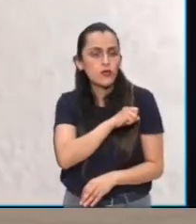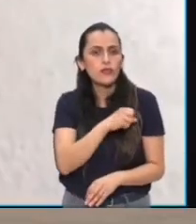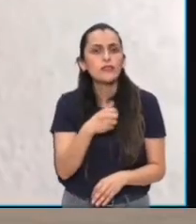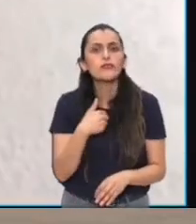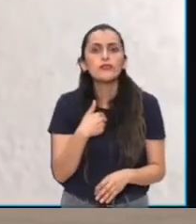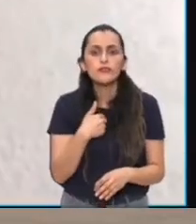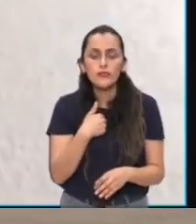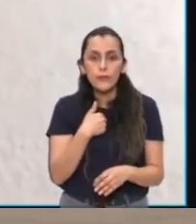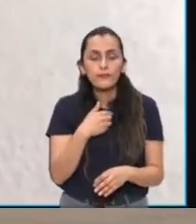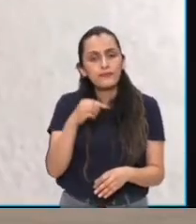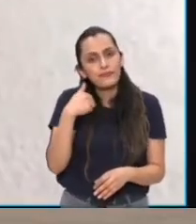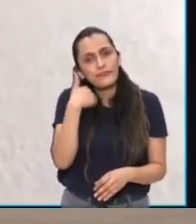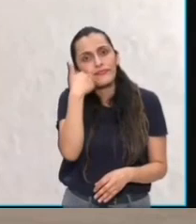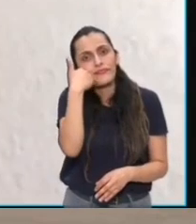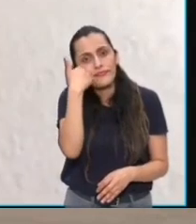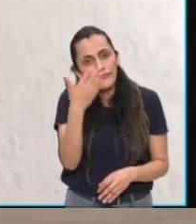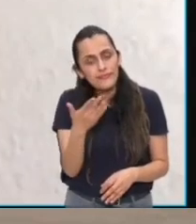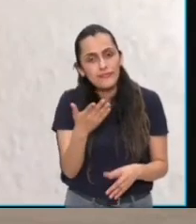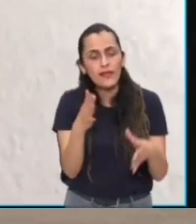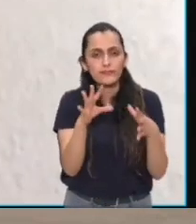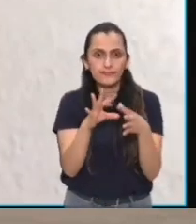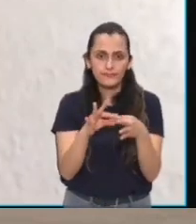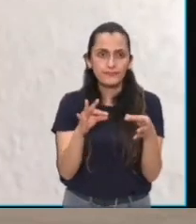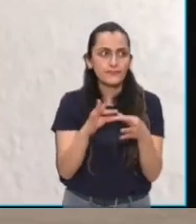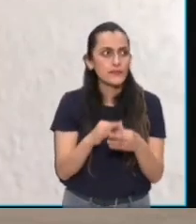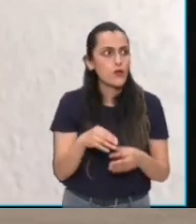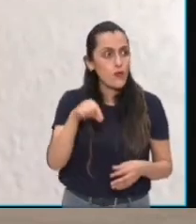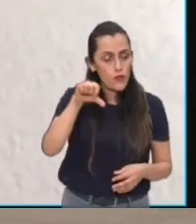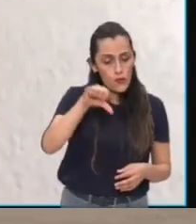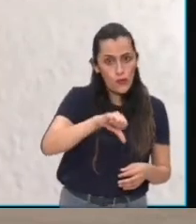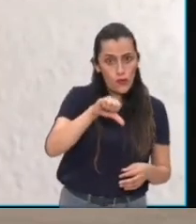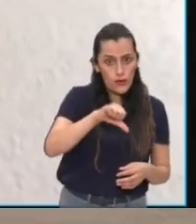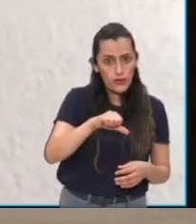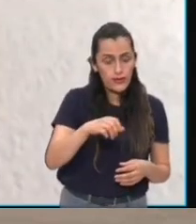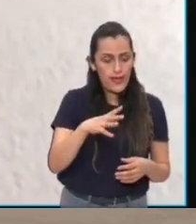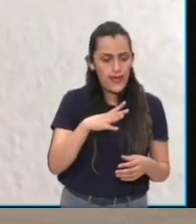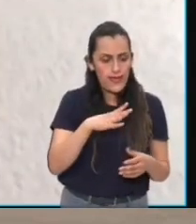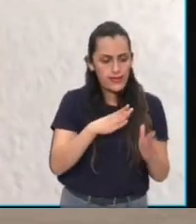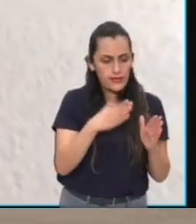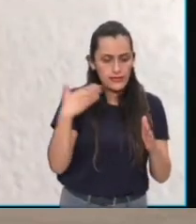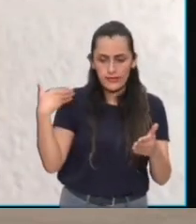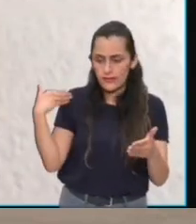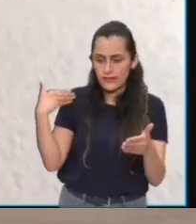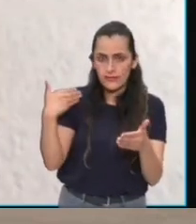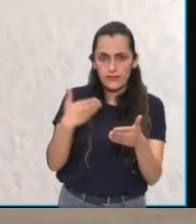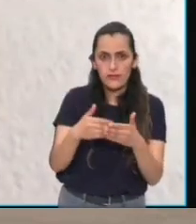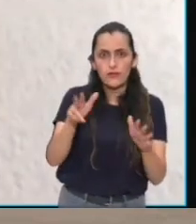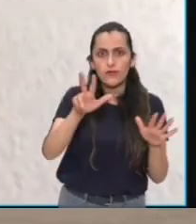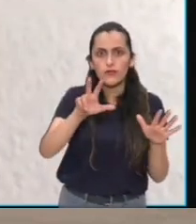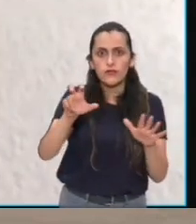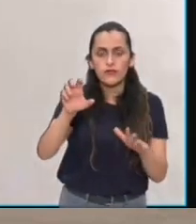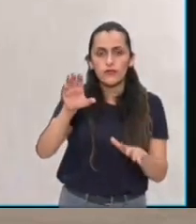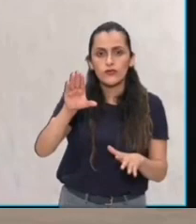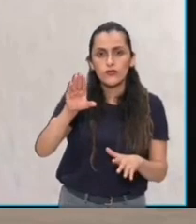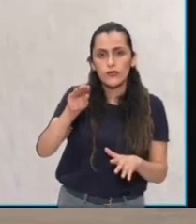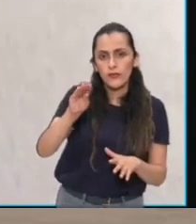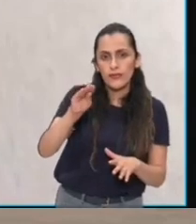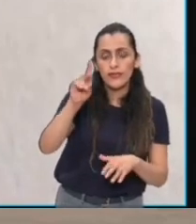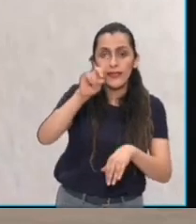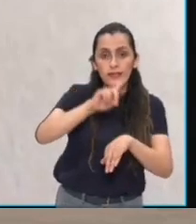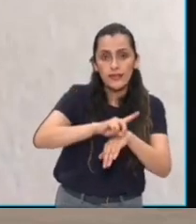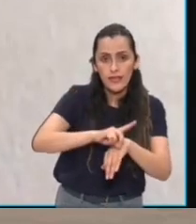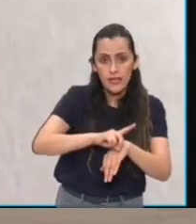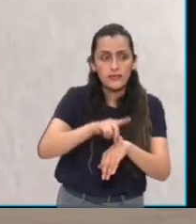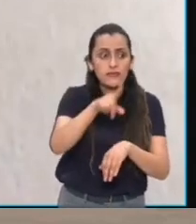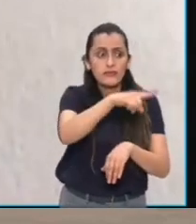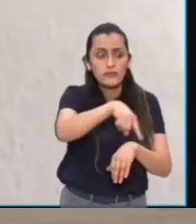quisiera iniciar con una frase de que hoy se cumplen 899 días sin que nuestras niñas y niños con cáncer en todo el país cuenten